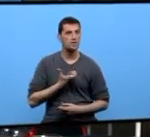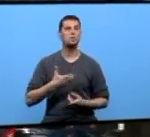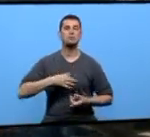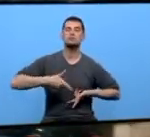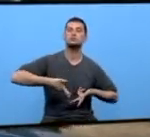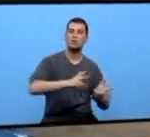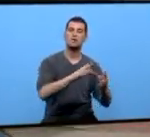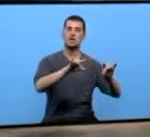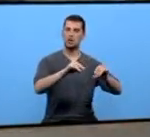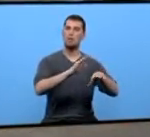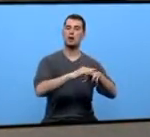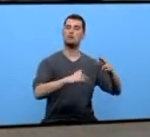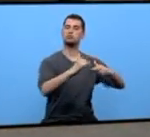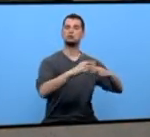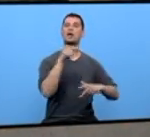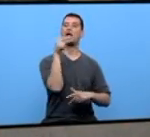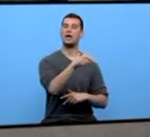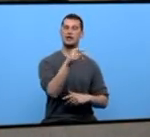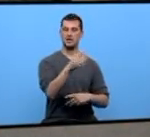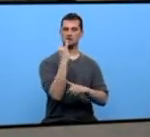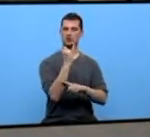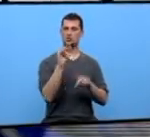a medrar na cidade.